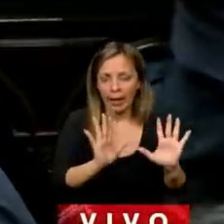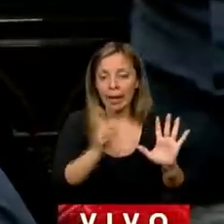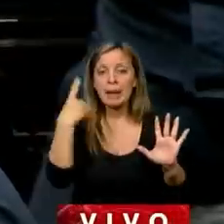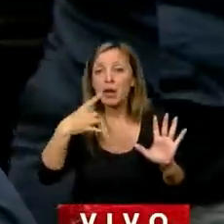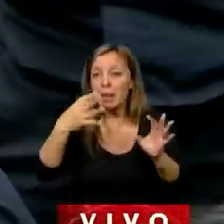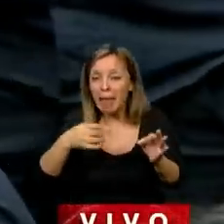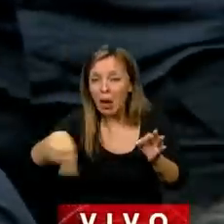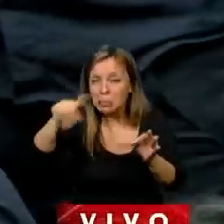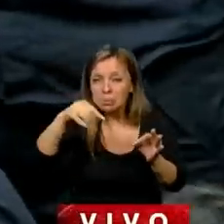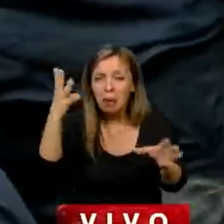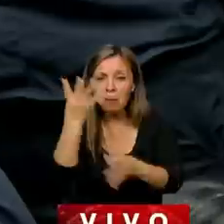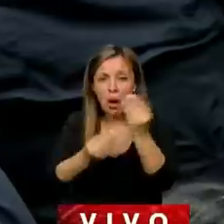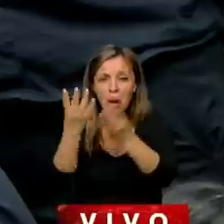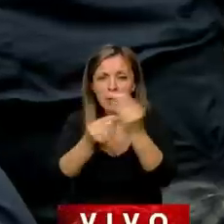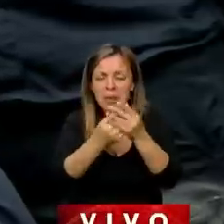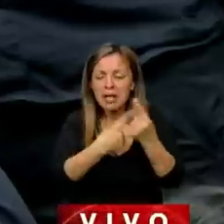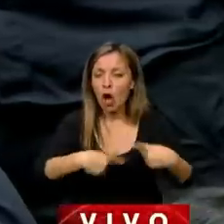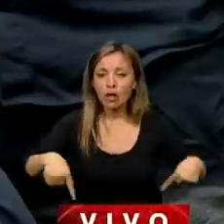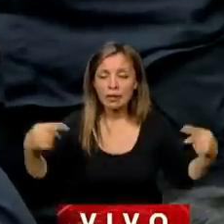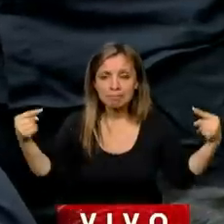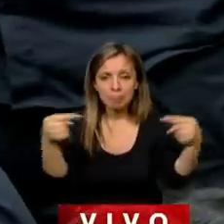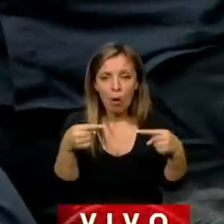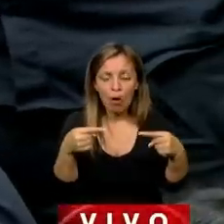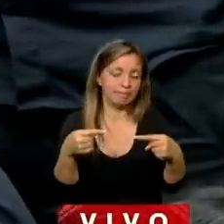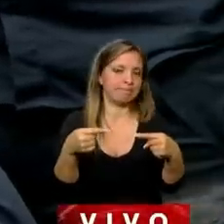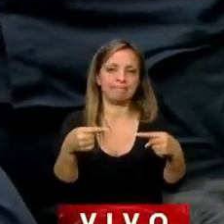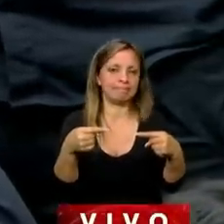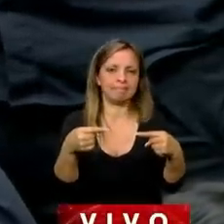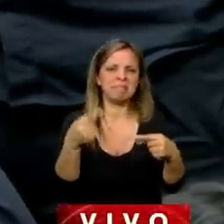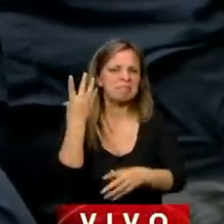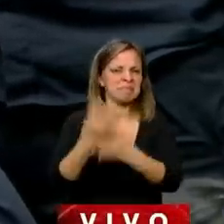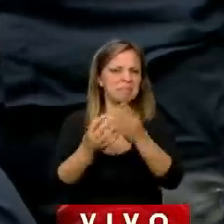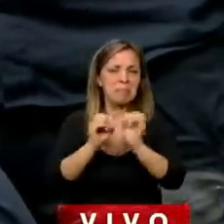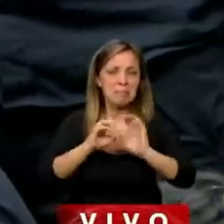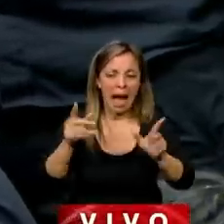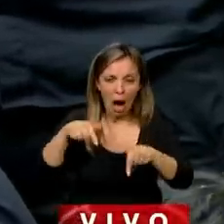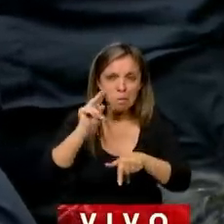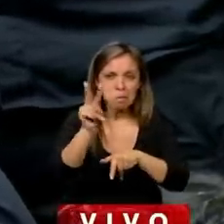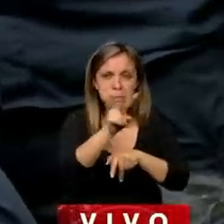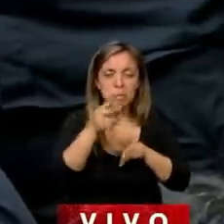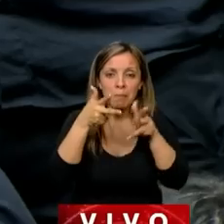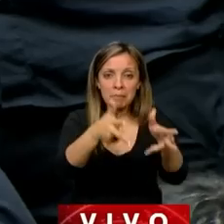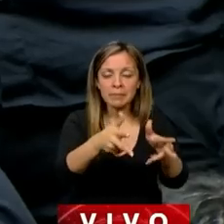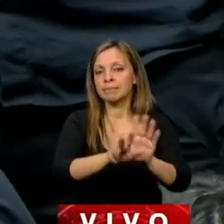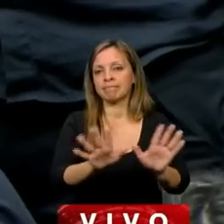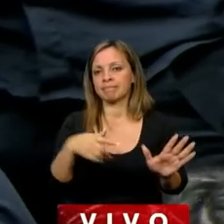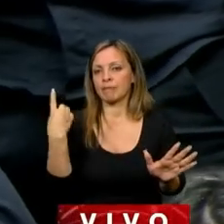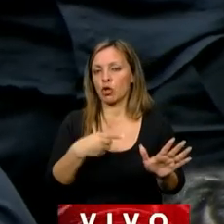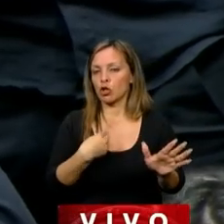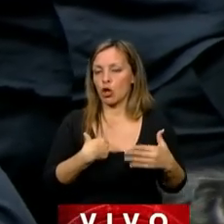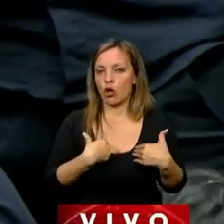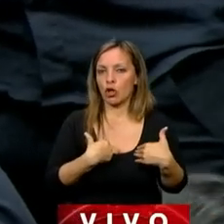de inexactitudes y de cosas absolutamente erróneas que se han dicho nos obligan, al menos